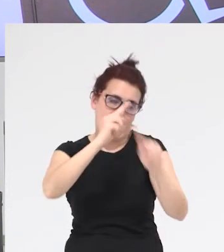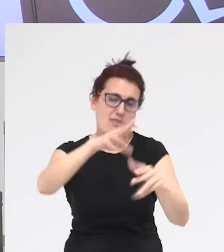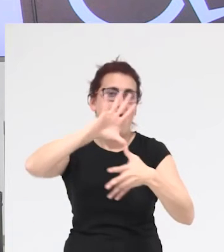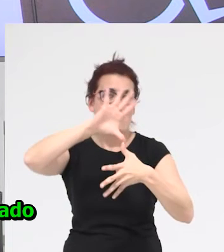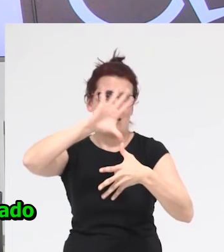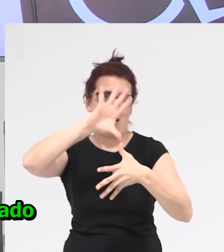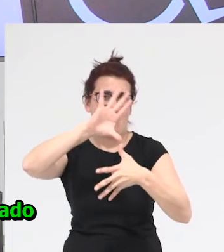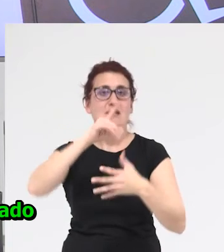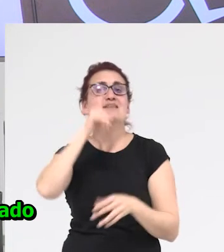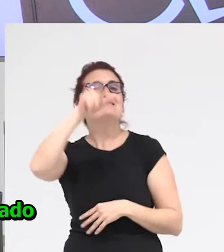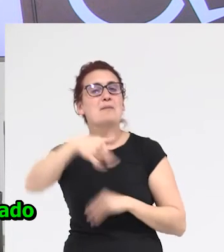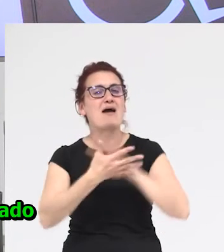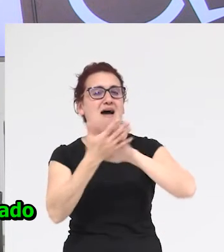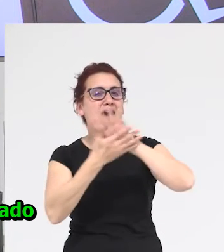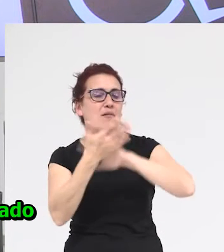se hablaba de